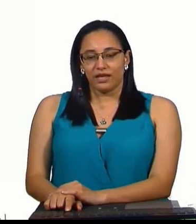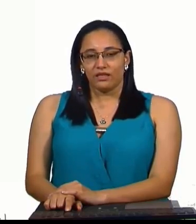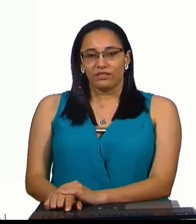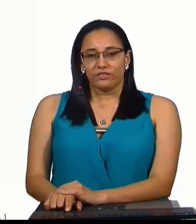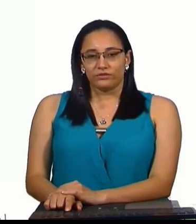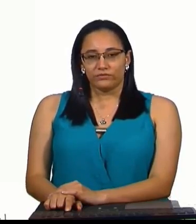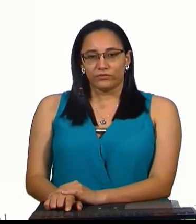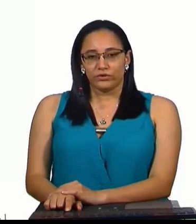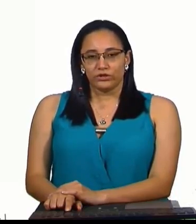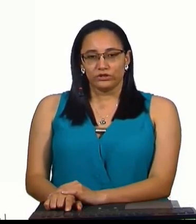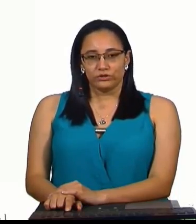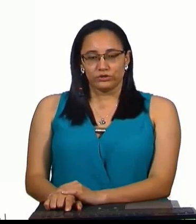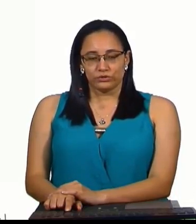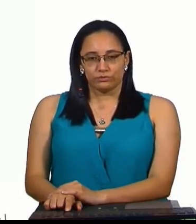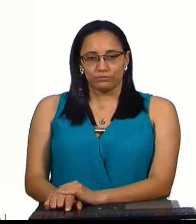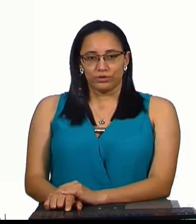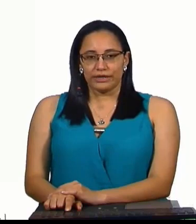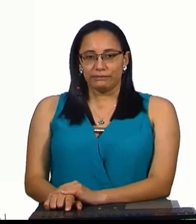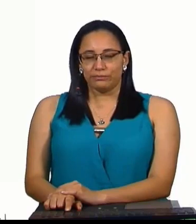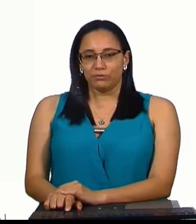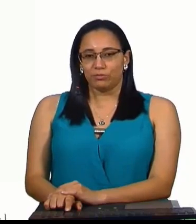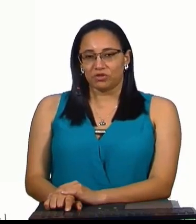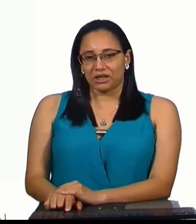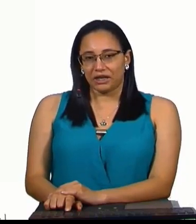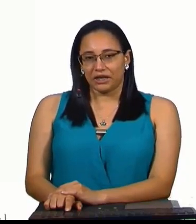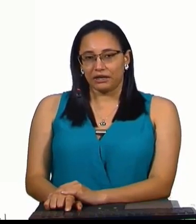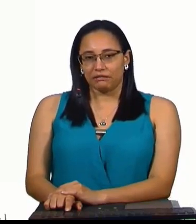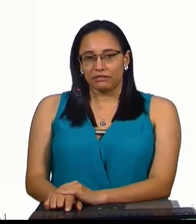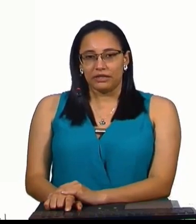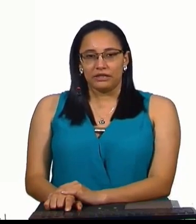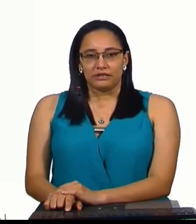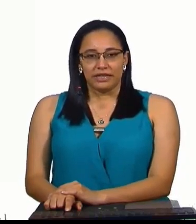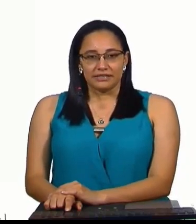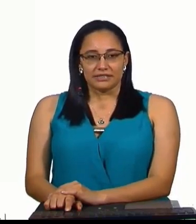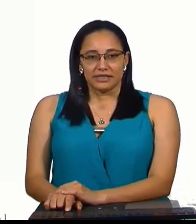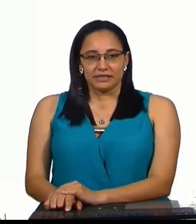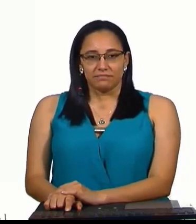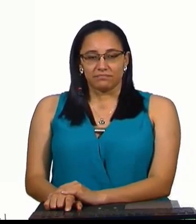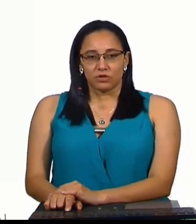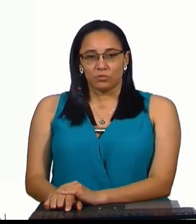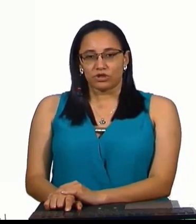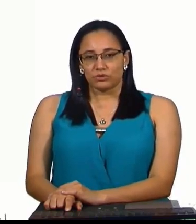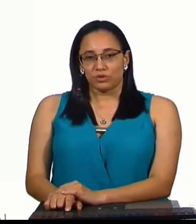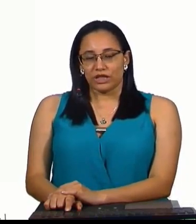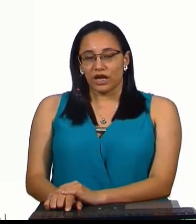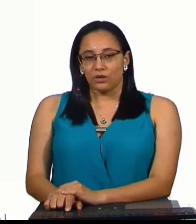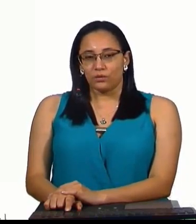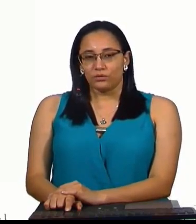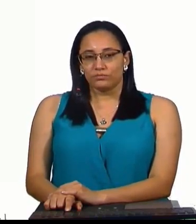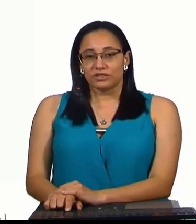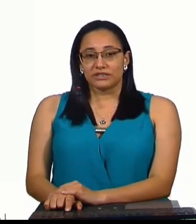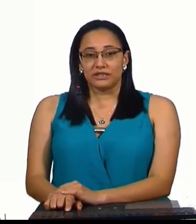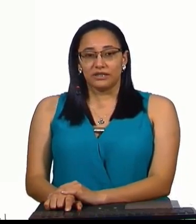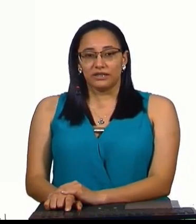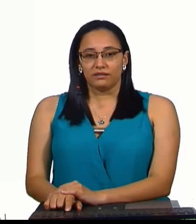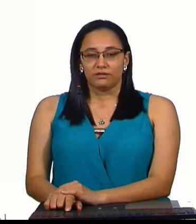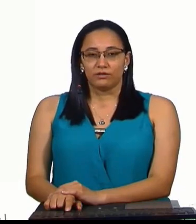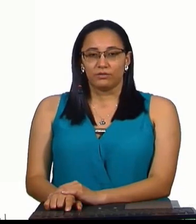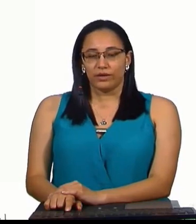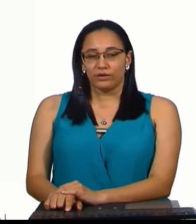then, therefore, due to. Por ejemplo, por qué, desde, como resultado,